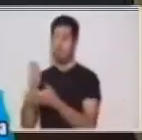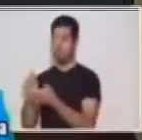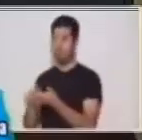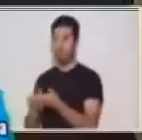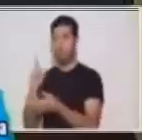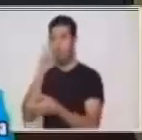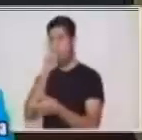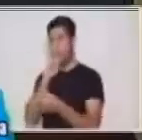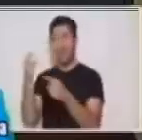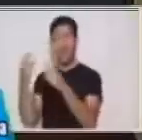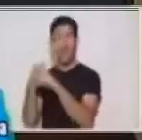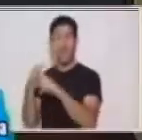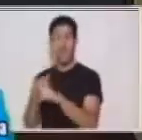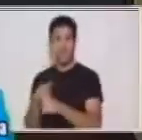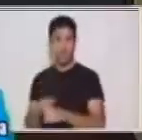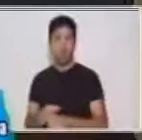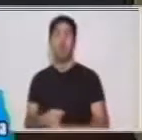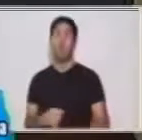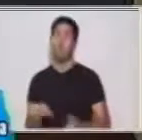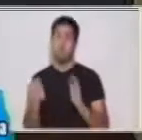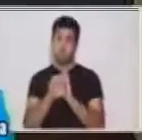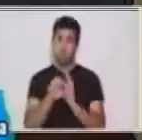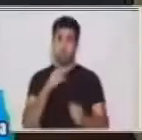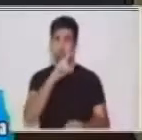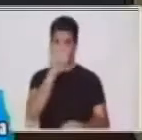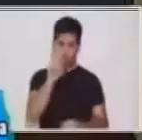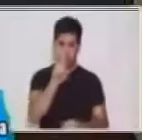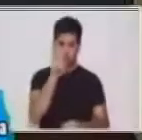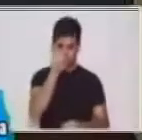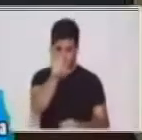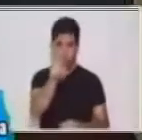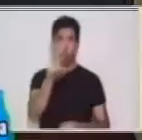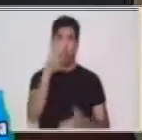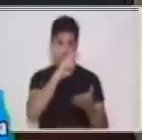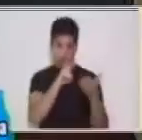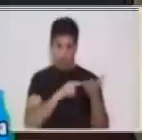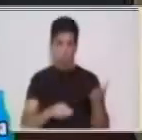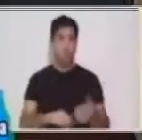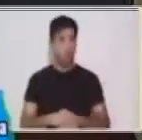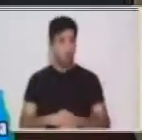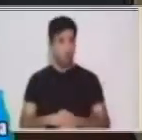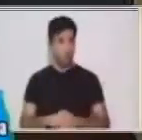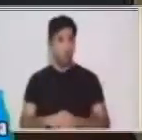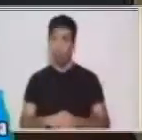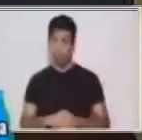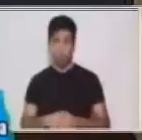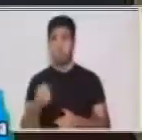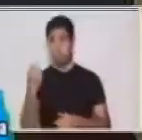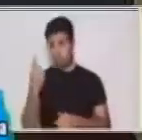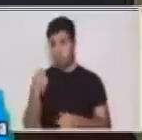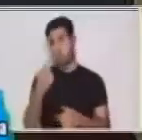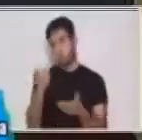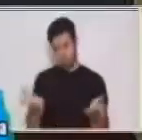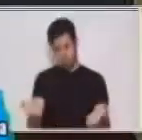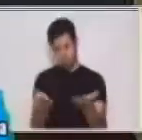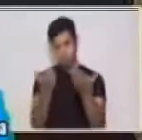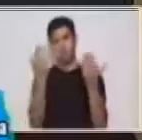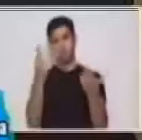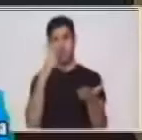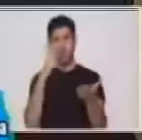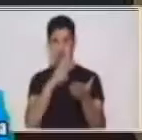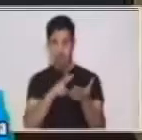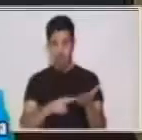escriben. ¿Quiénes de ustedes leen libros o periódicos? Hay que corregir eso, porque su